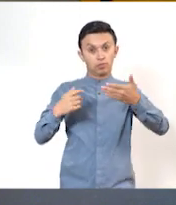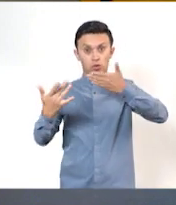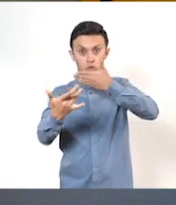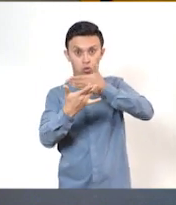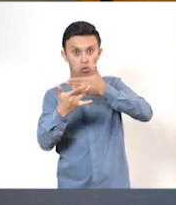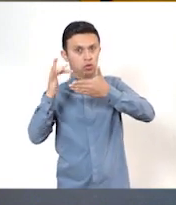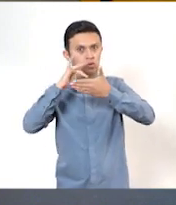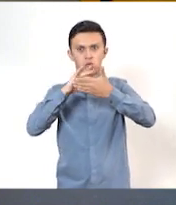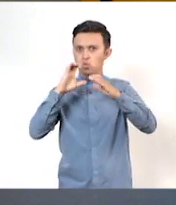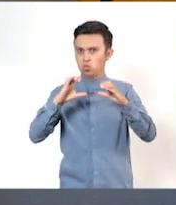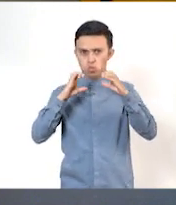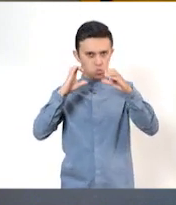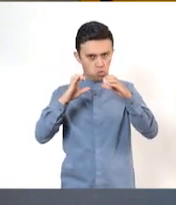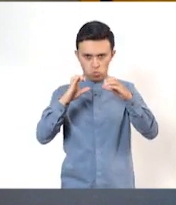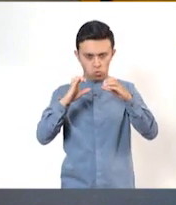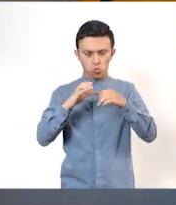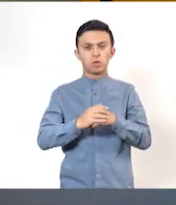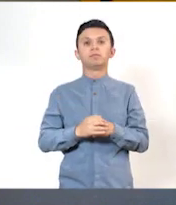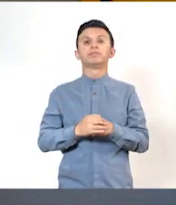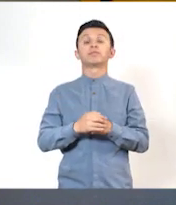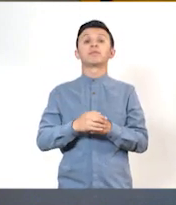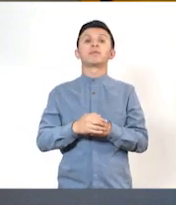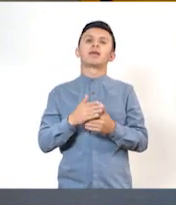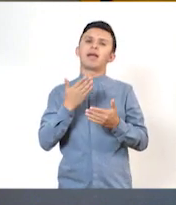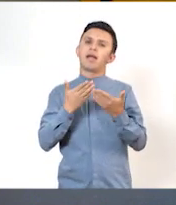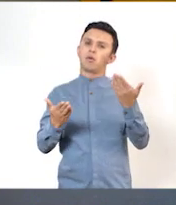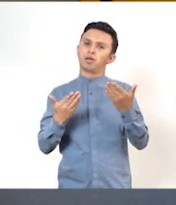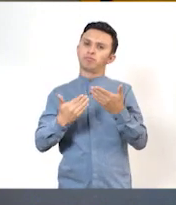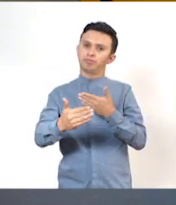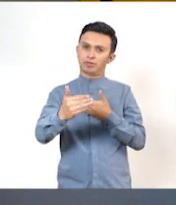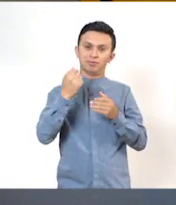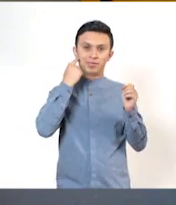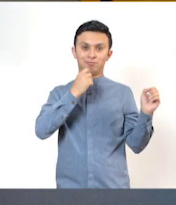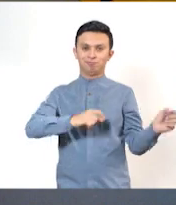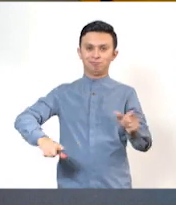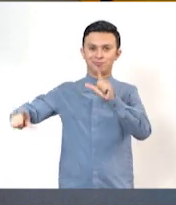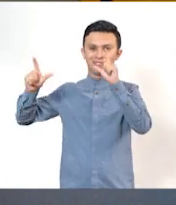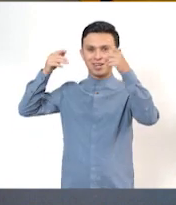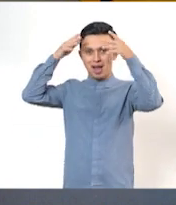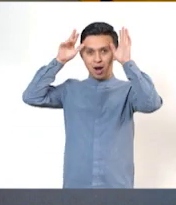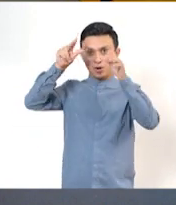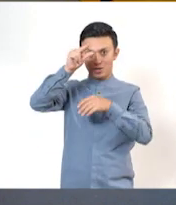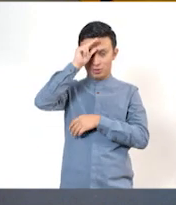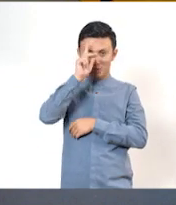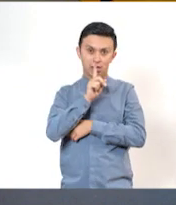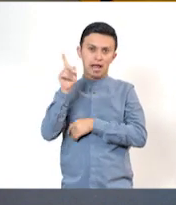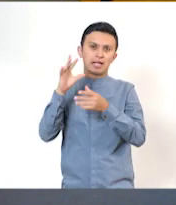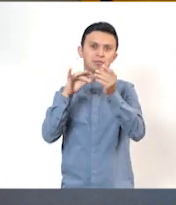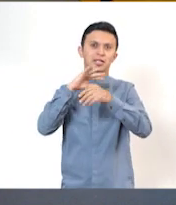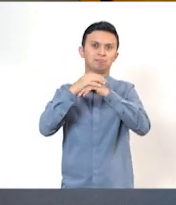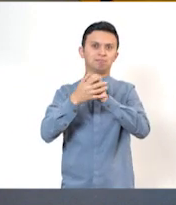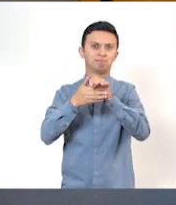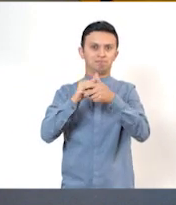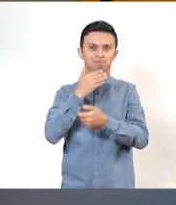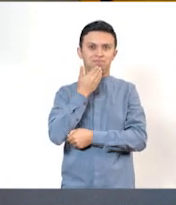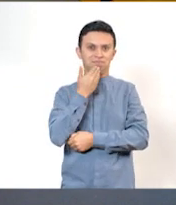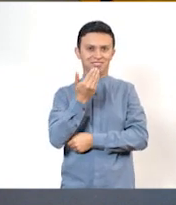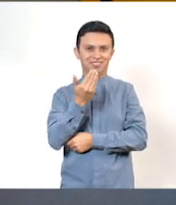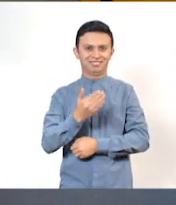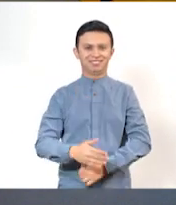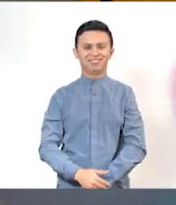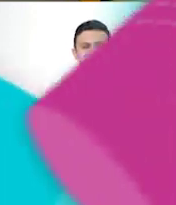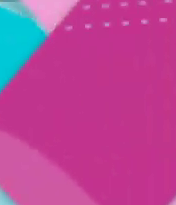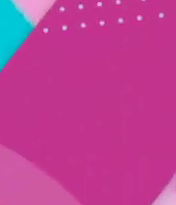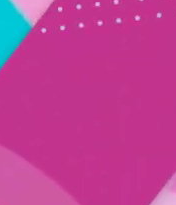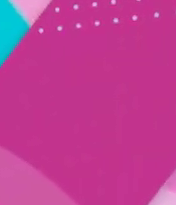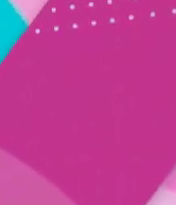cuidando de no tocarlo de la parte interna ni la parte externa. Y ahora sí, vamos con una cápsula que nos tiene preparada Jolisto para el correcto lavado de